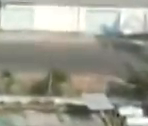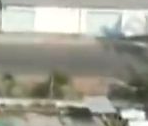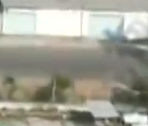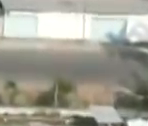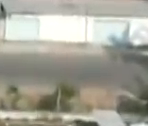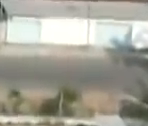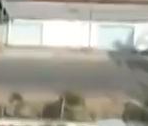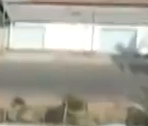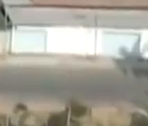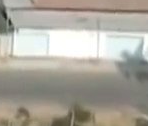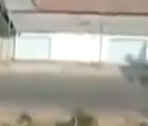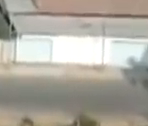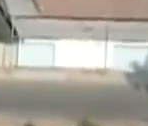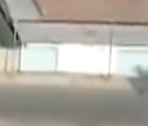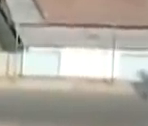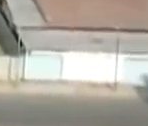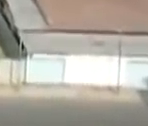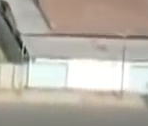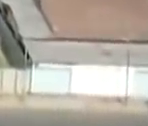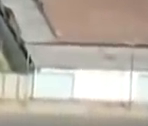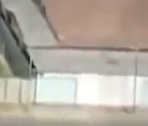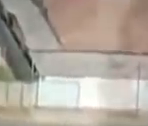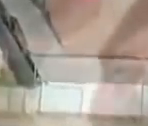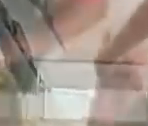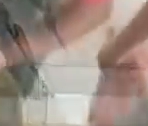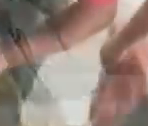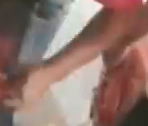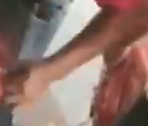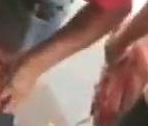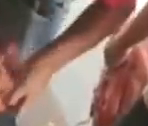el arpa en el tono que pidieron la guaraña.